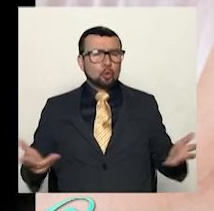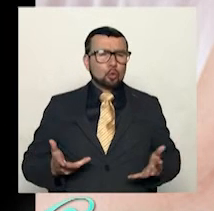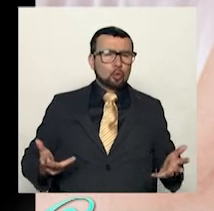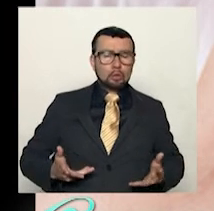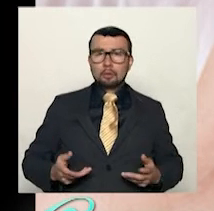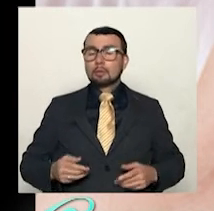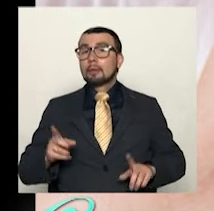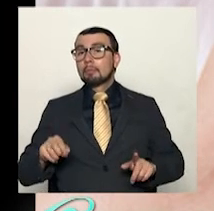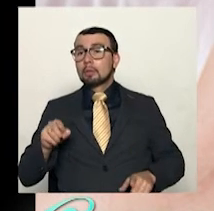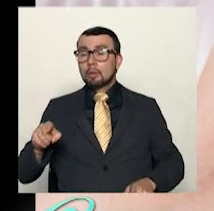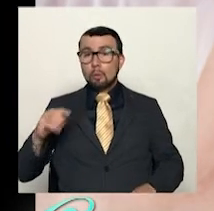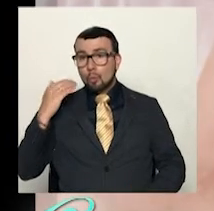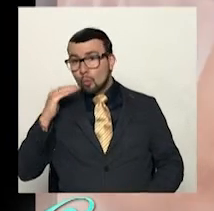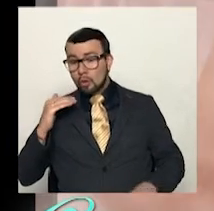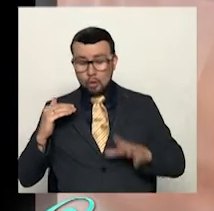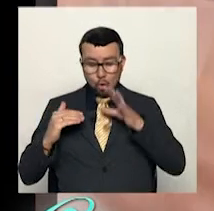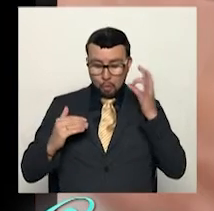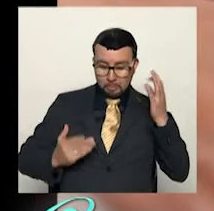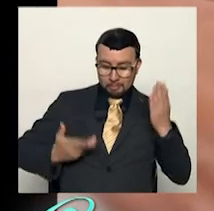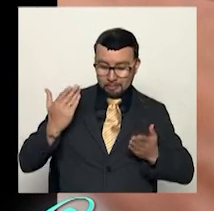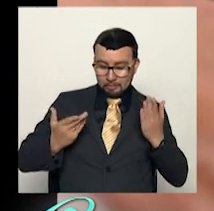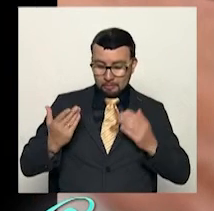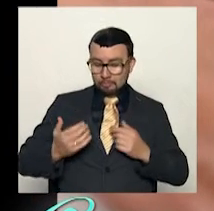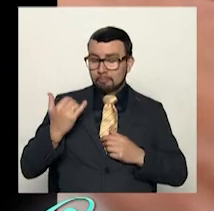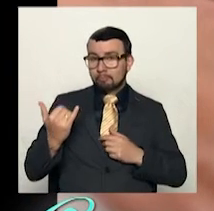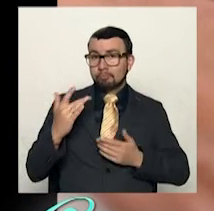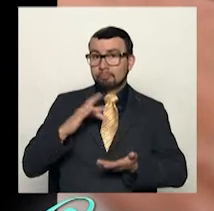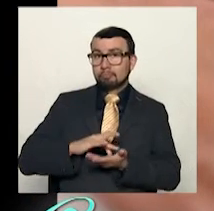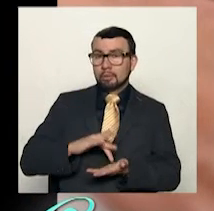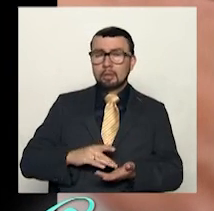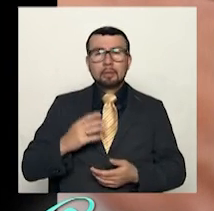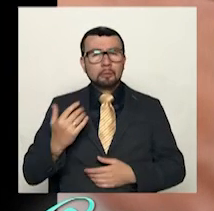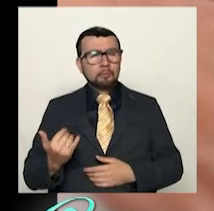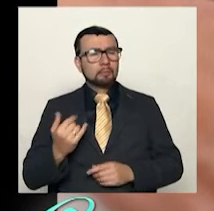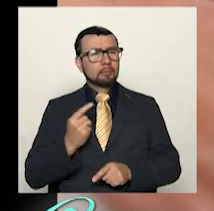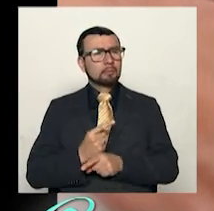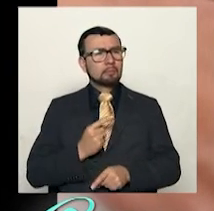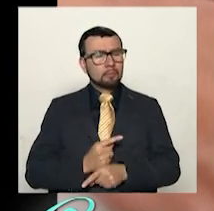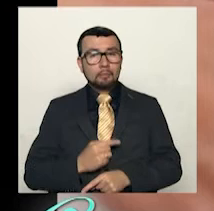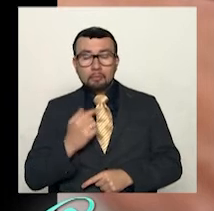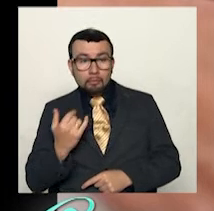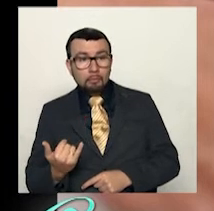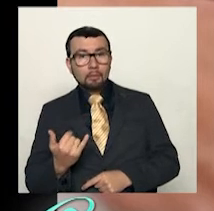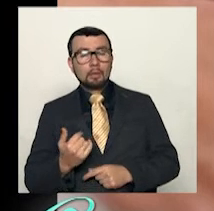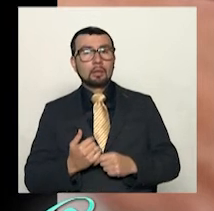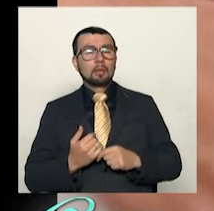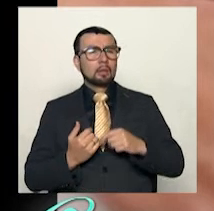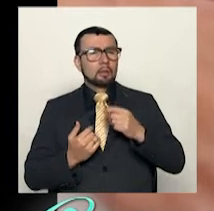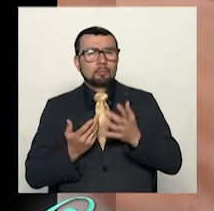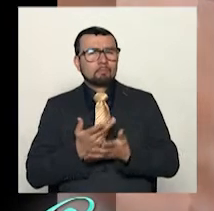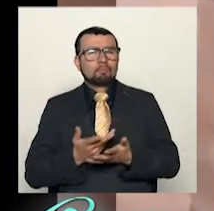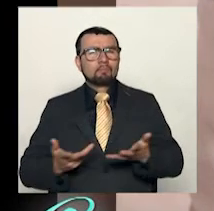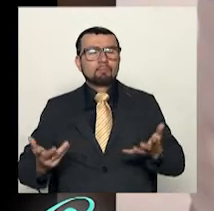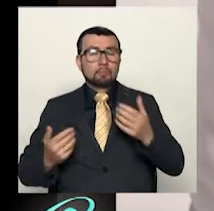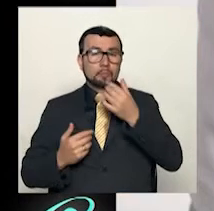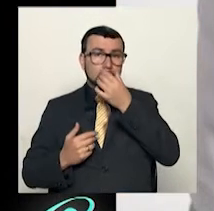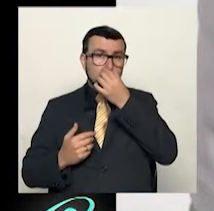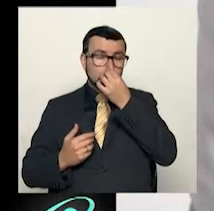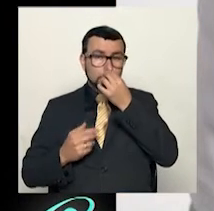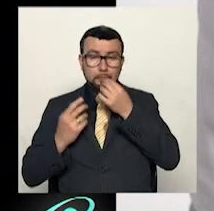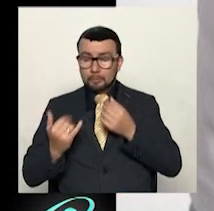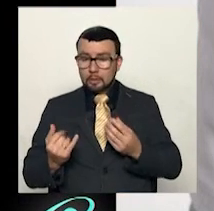del sexo. En los hombres tenemos la parte inguinal, las hernias inguinales, testículos, la